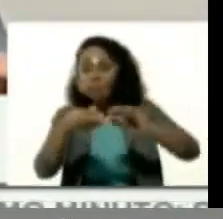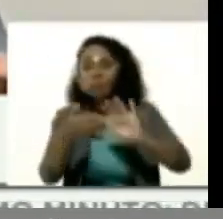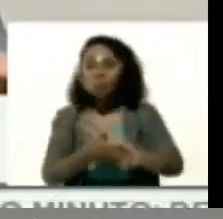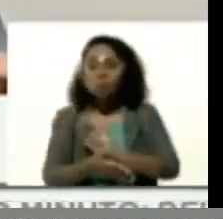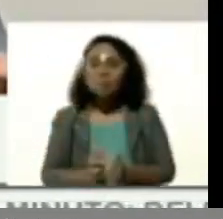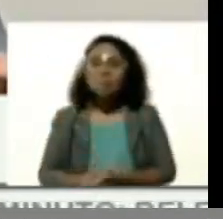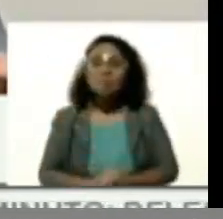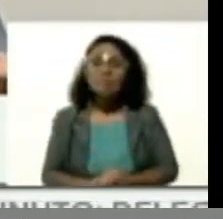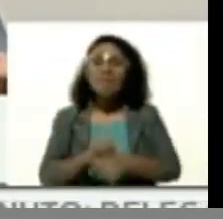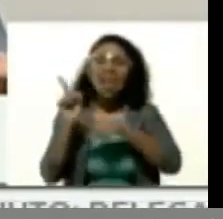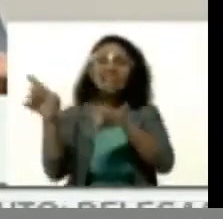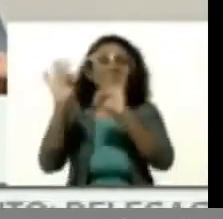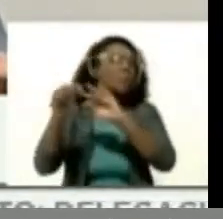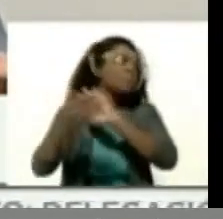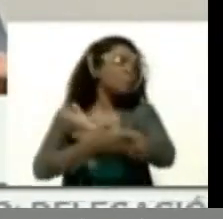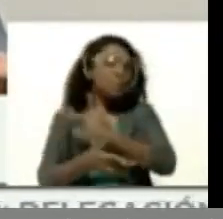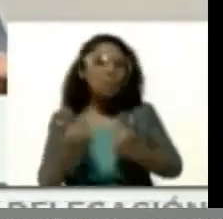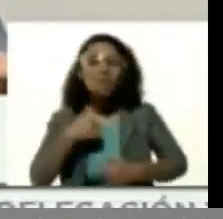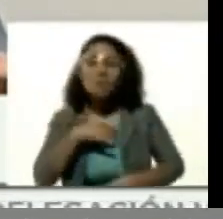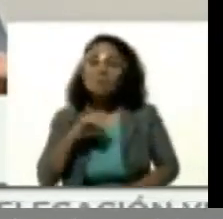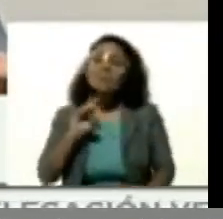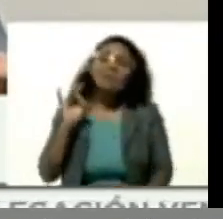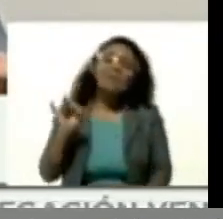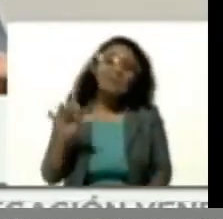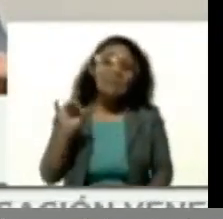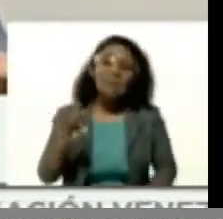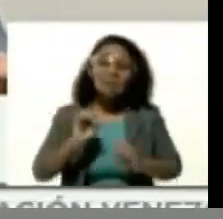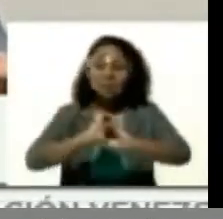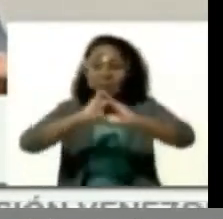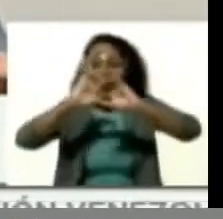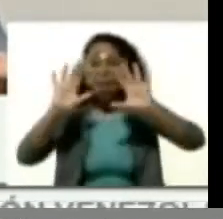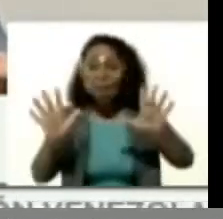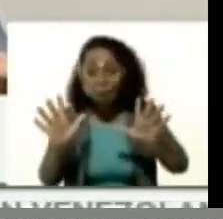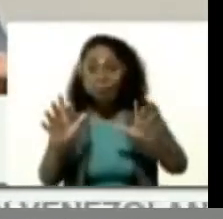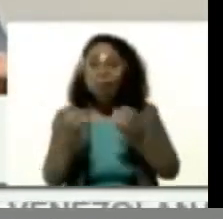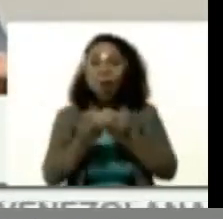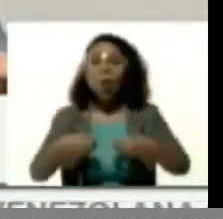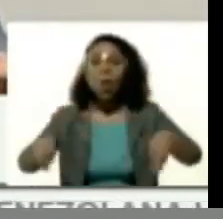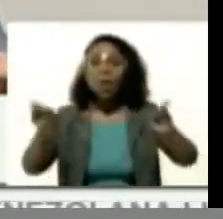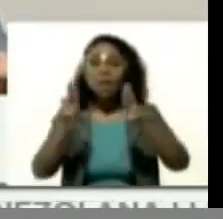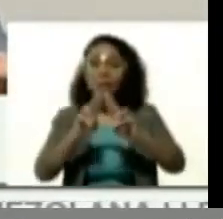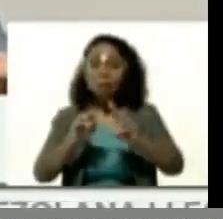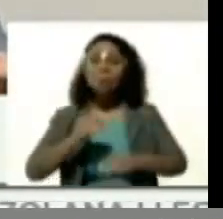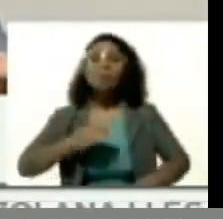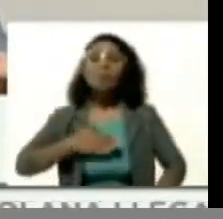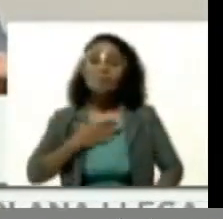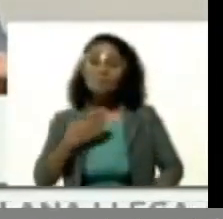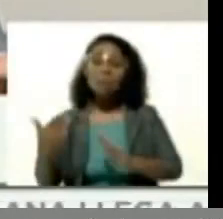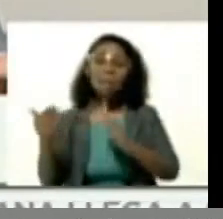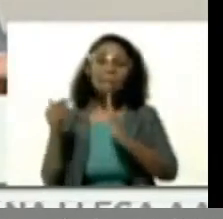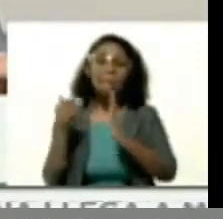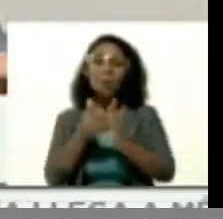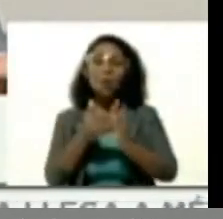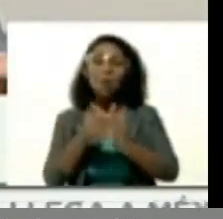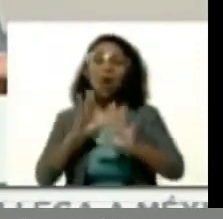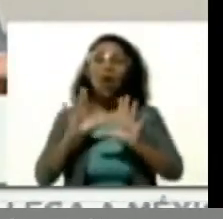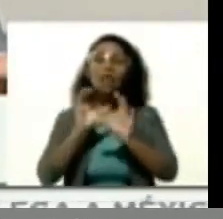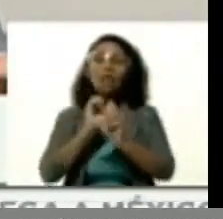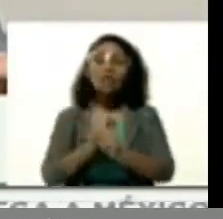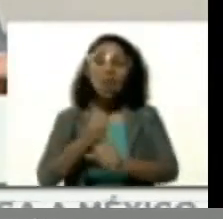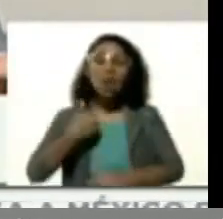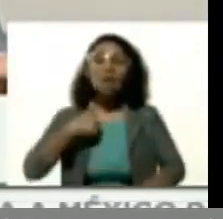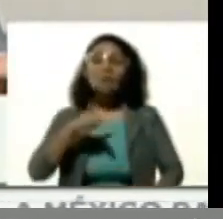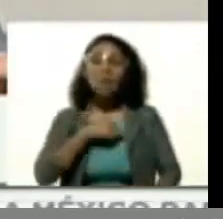En este sentido, lamentamos que la reciente declaración en la ONU pueda afectar la confianza en